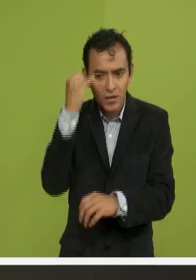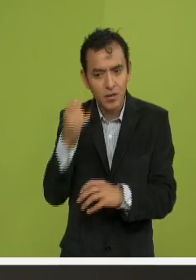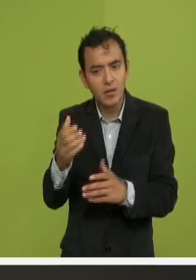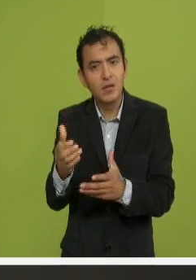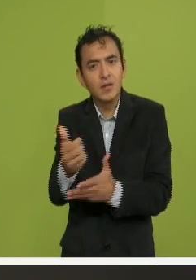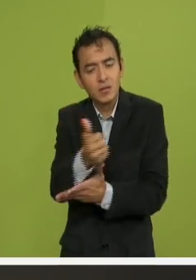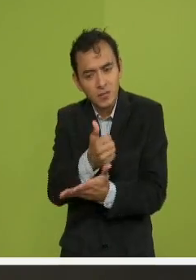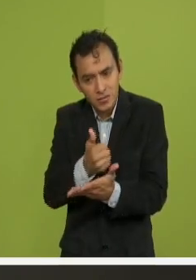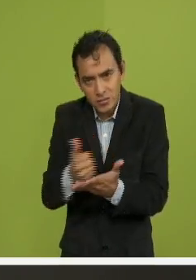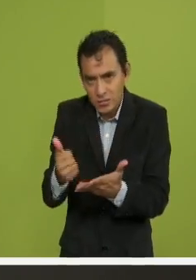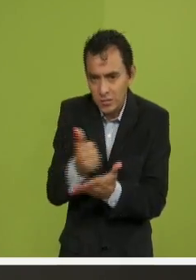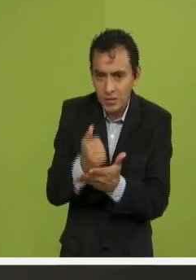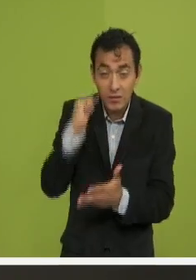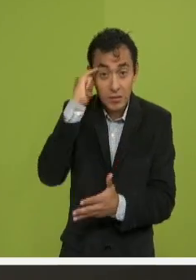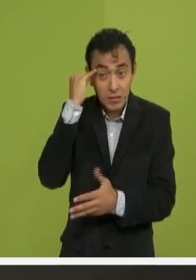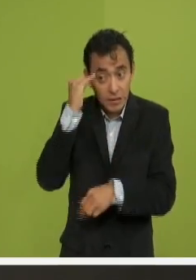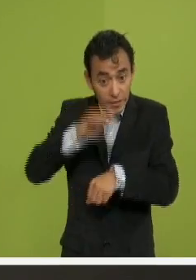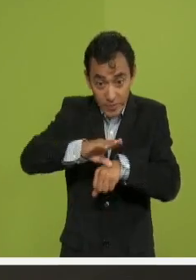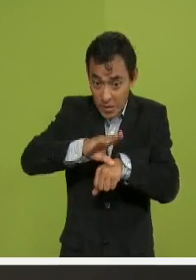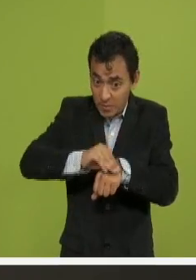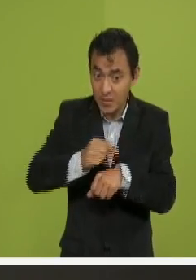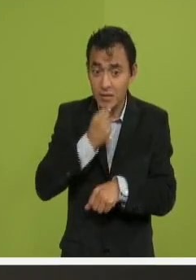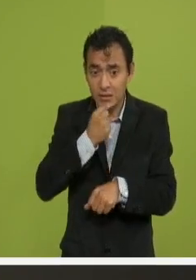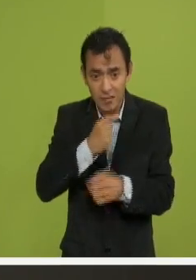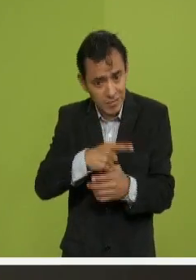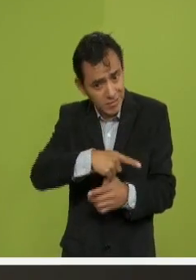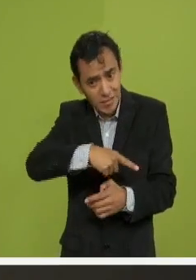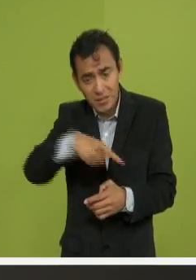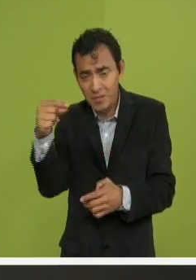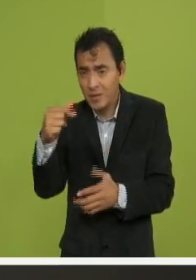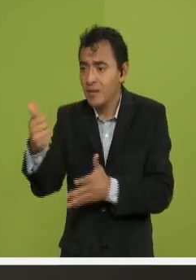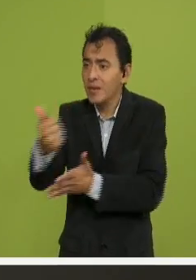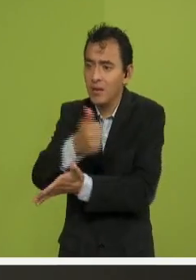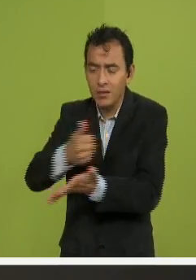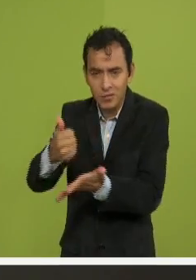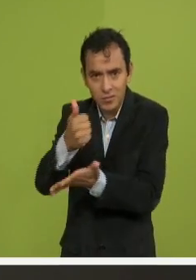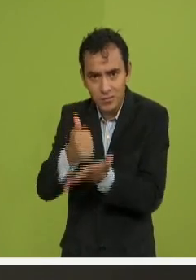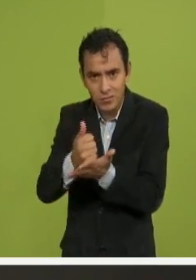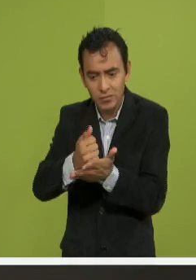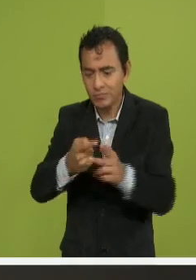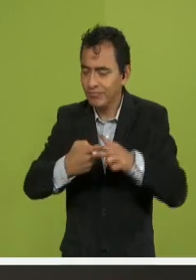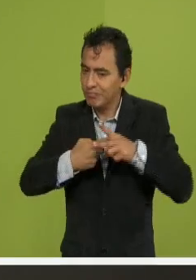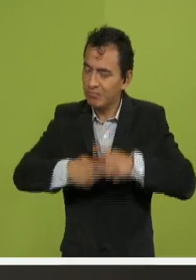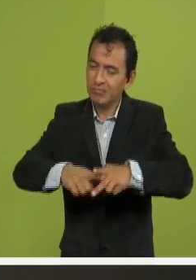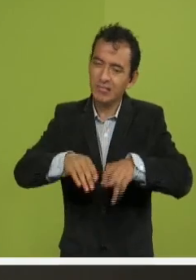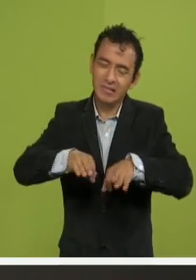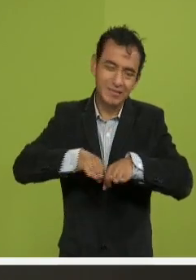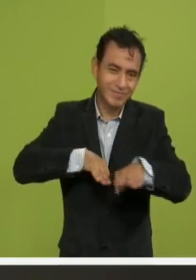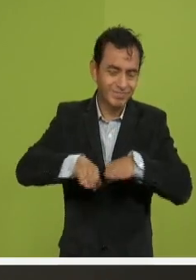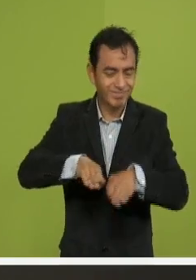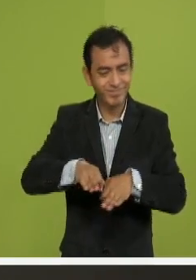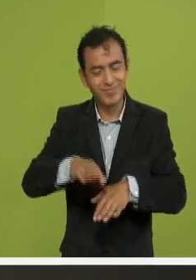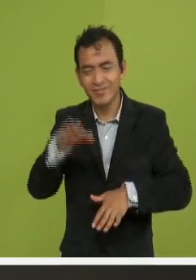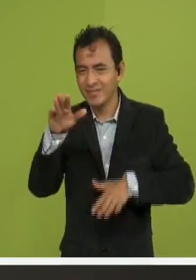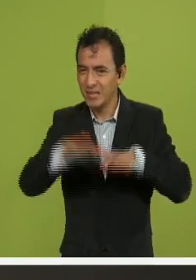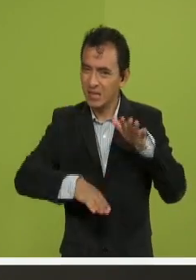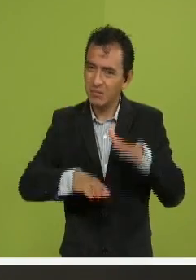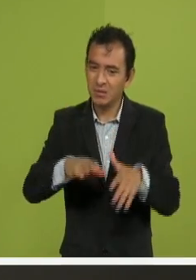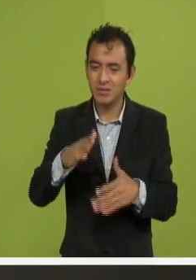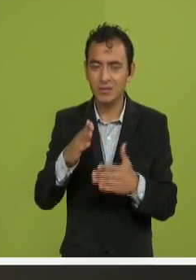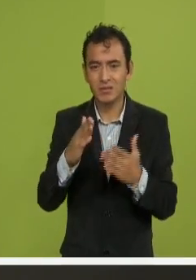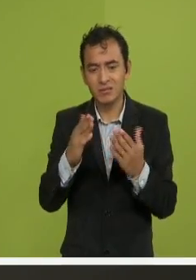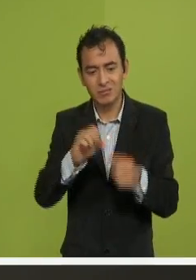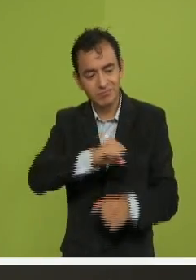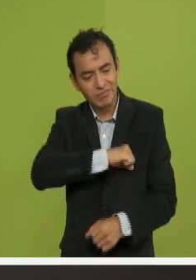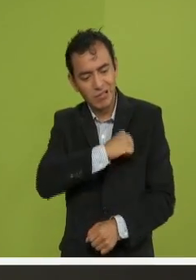indígena, que permiten que niños y niñas puedan irse a la ciudad, quizá para empezar a trabajar, pero que muchas veces se ve mermado la